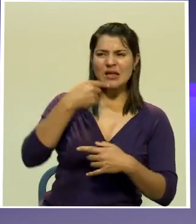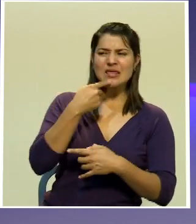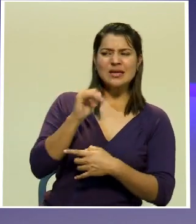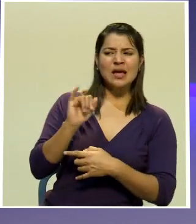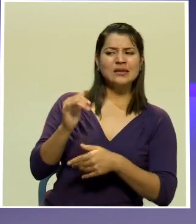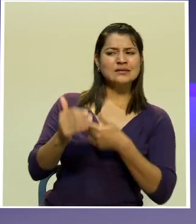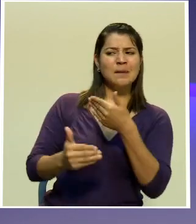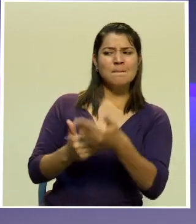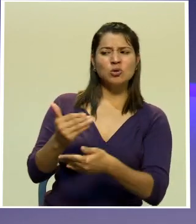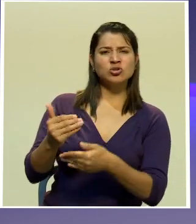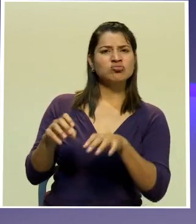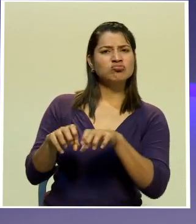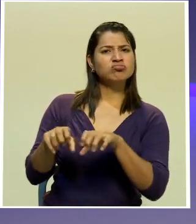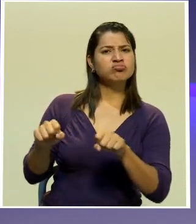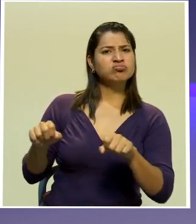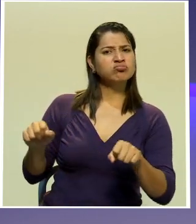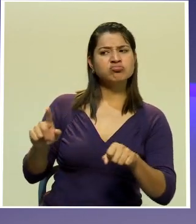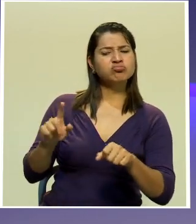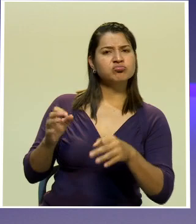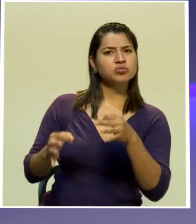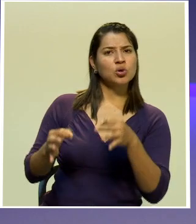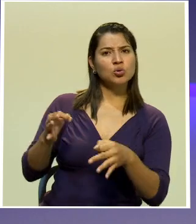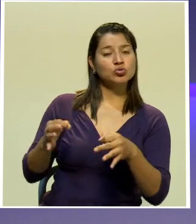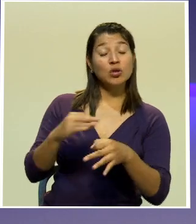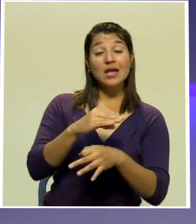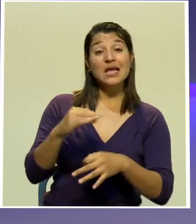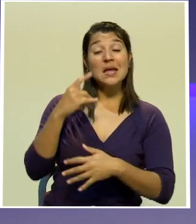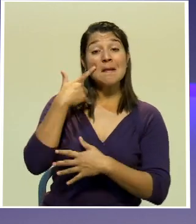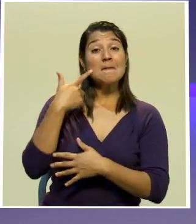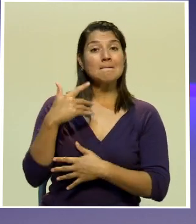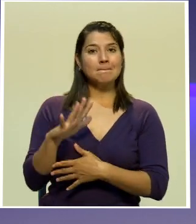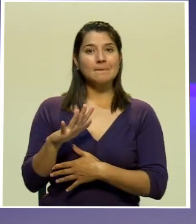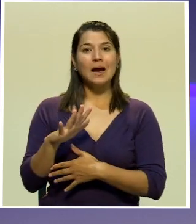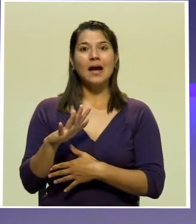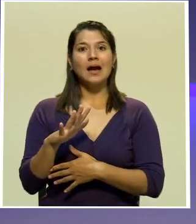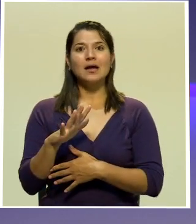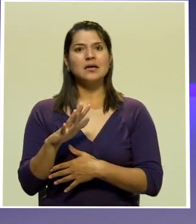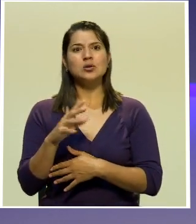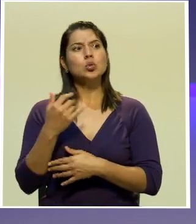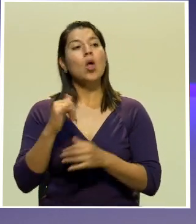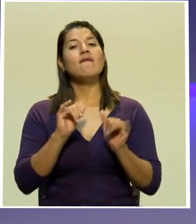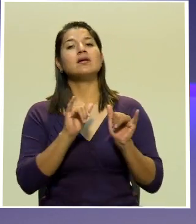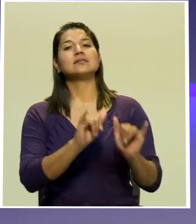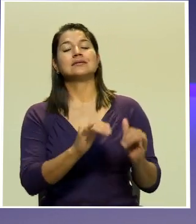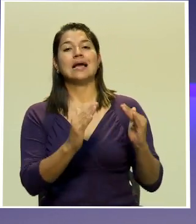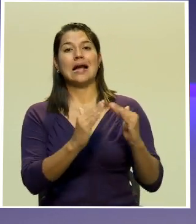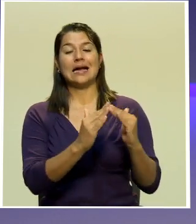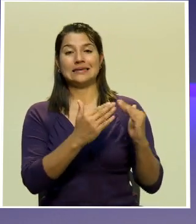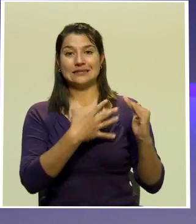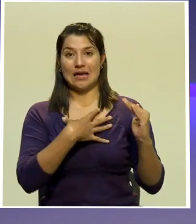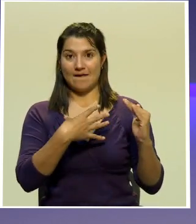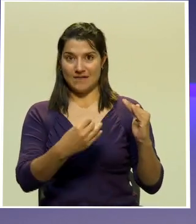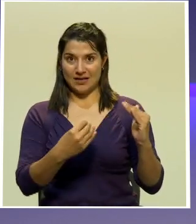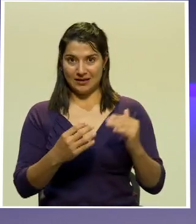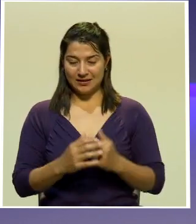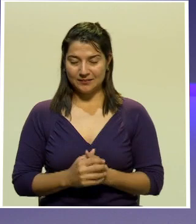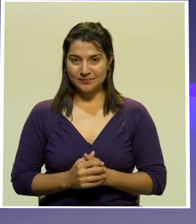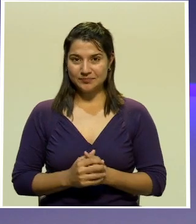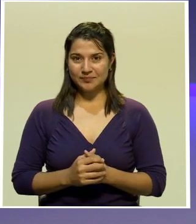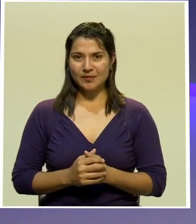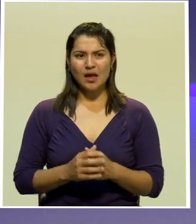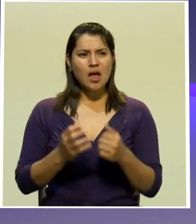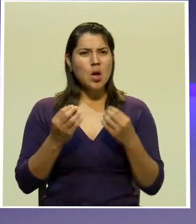fraude y parece atrincherado en el ala oeste de la Casa Blanca. De todas estas cuestiones